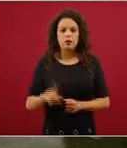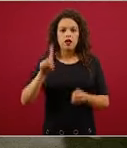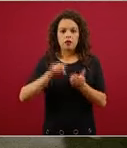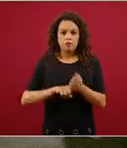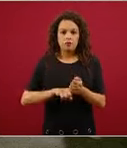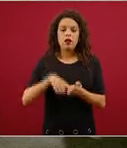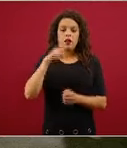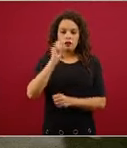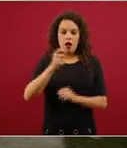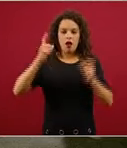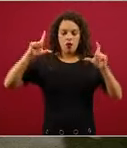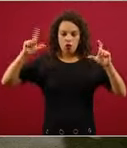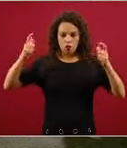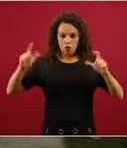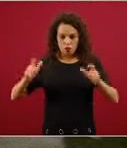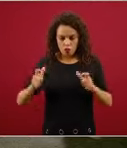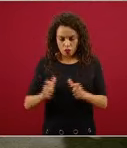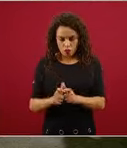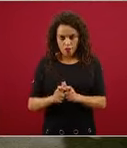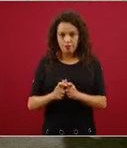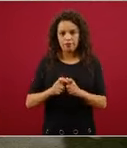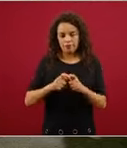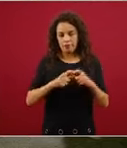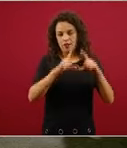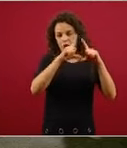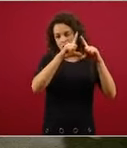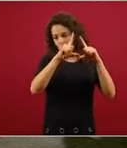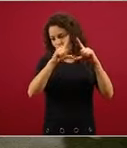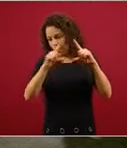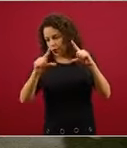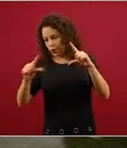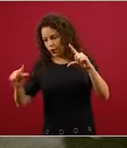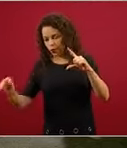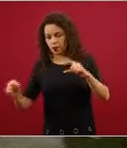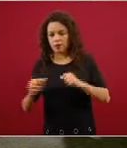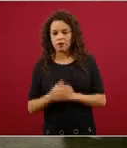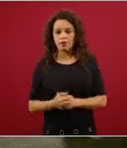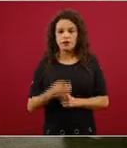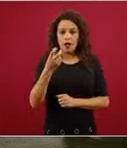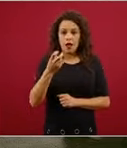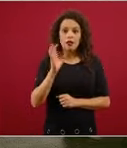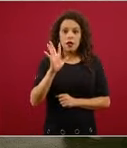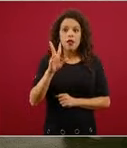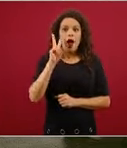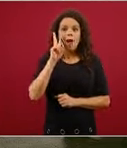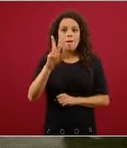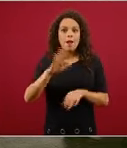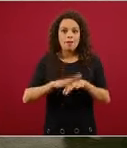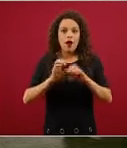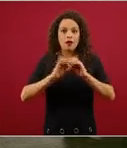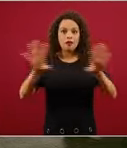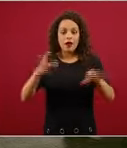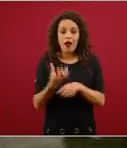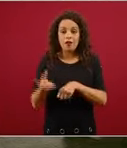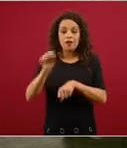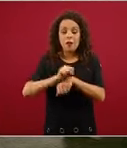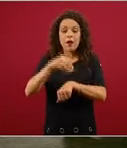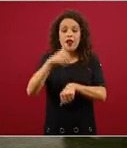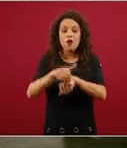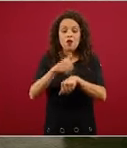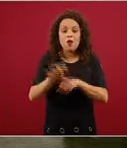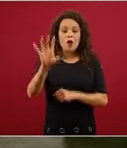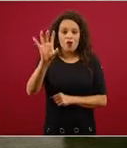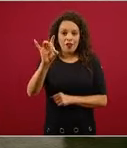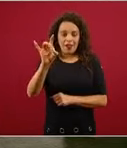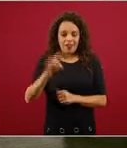la disminución de este porcentaje de positividad que vemos viendo, de hecho, desde ya la semana número 30. Vamos